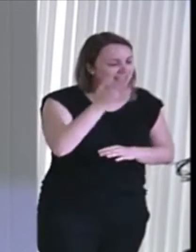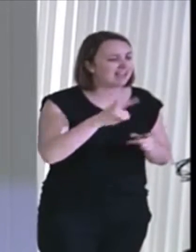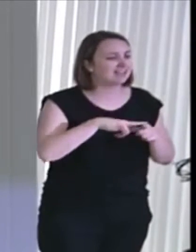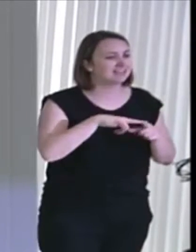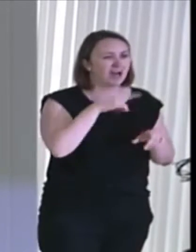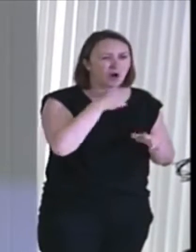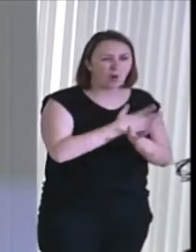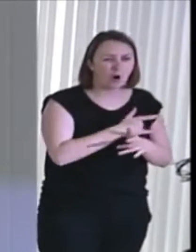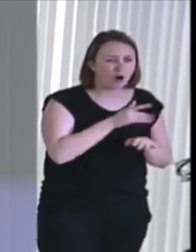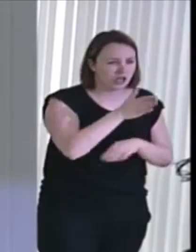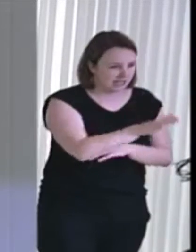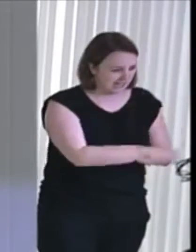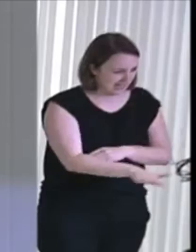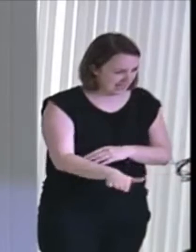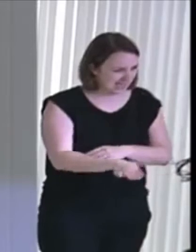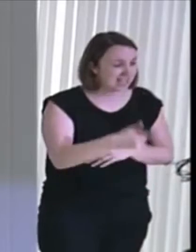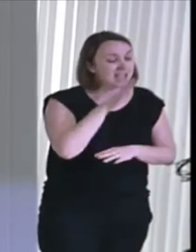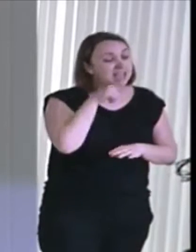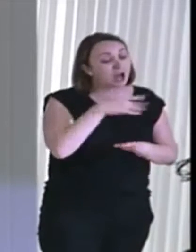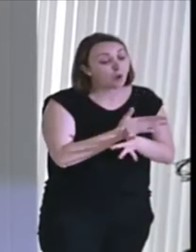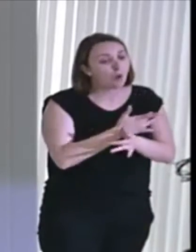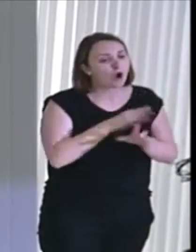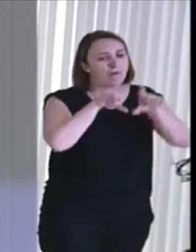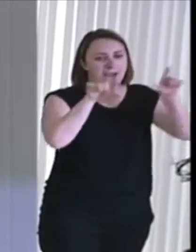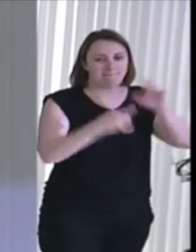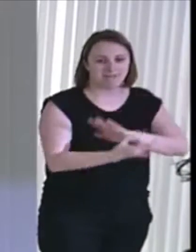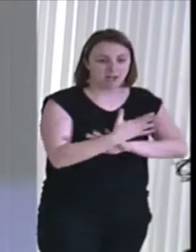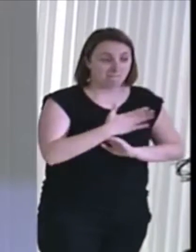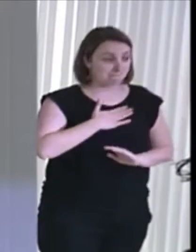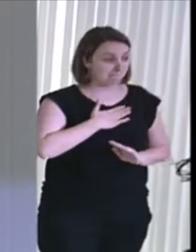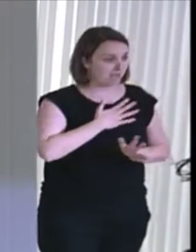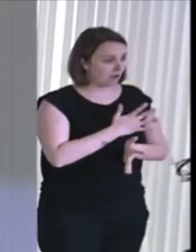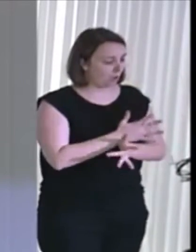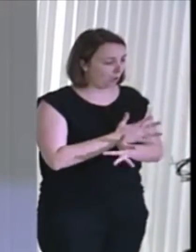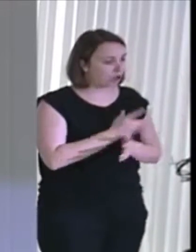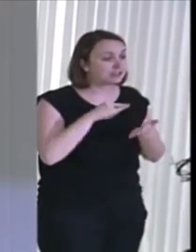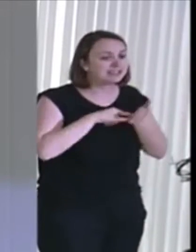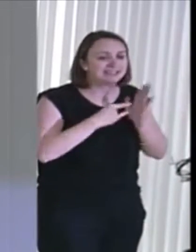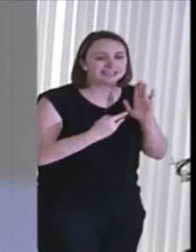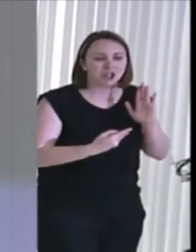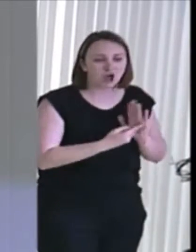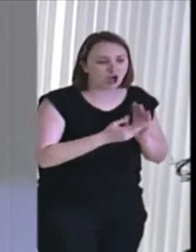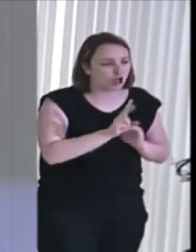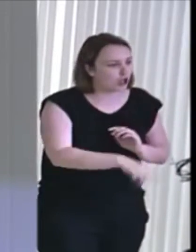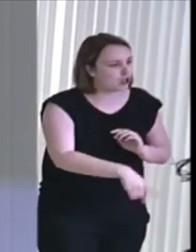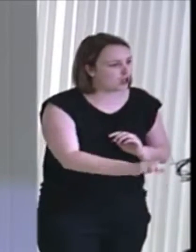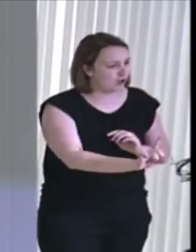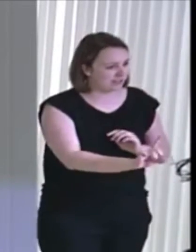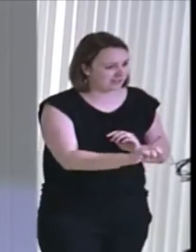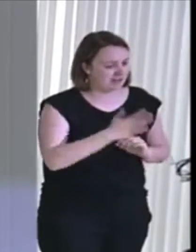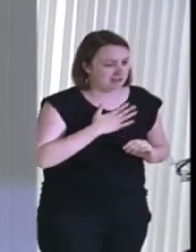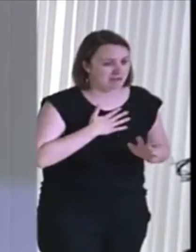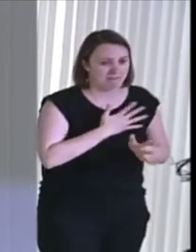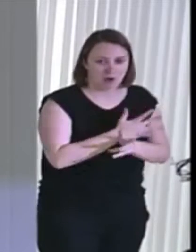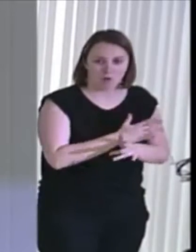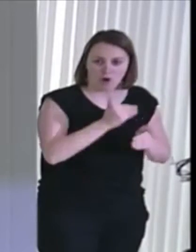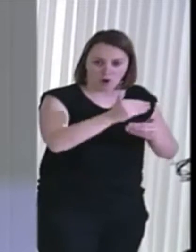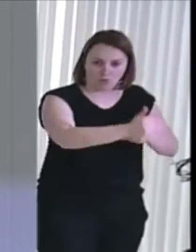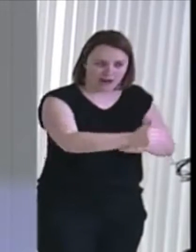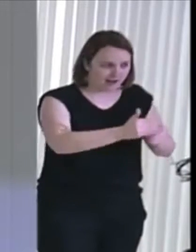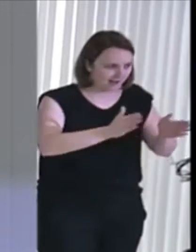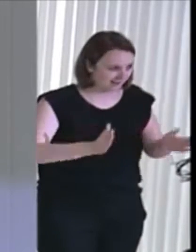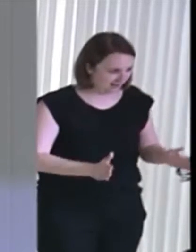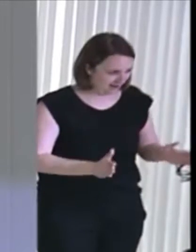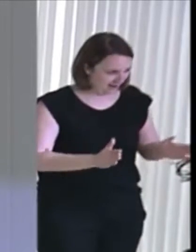ahora tengo juego para niños y ahora saco uno para emprendedores. Mis juegos no son tecnológicos, son de cartón, están en una caja y